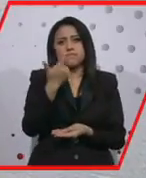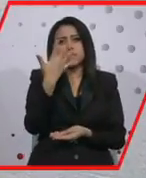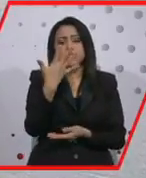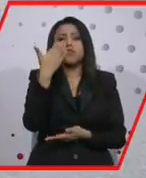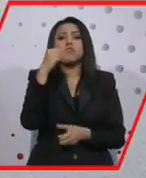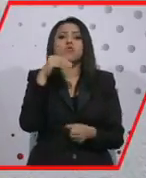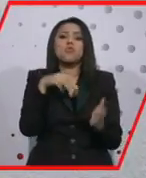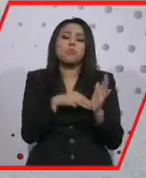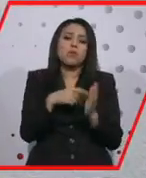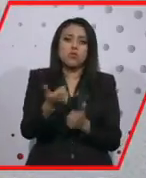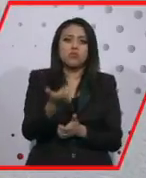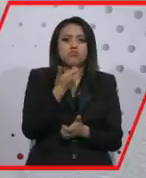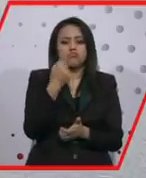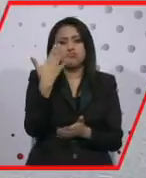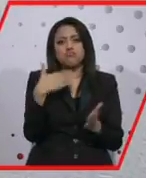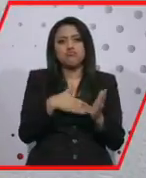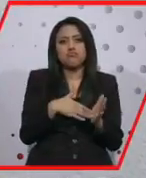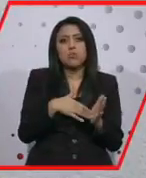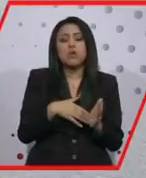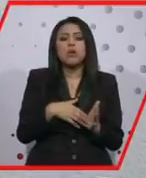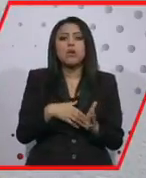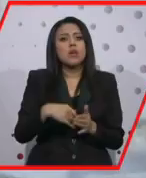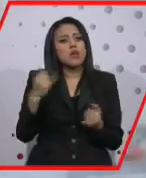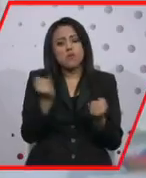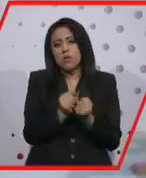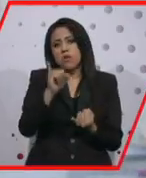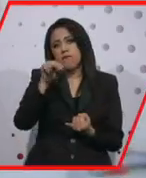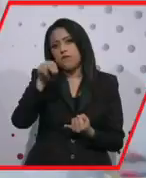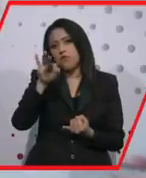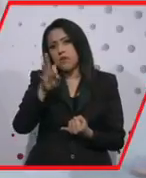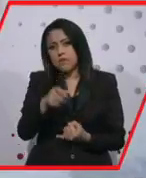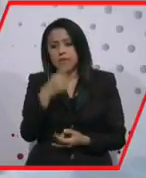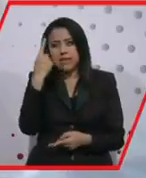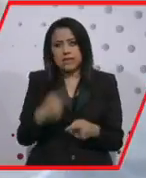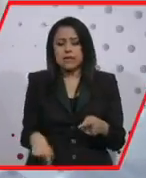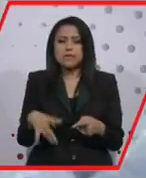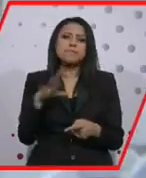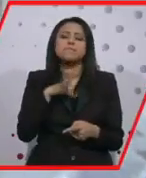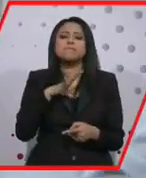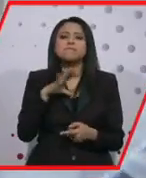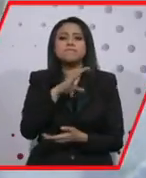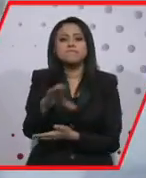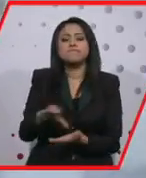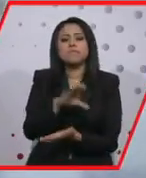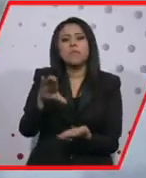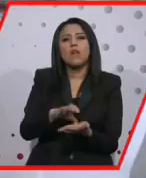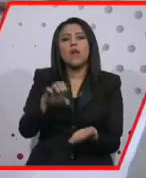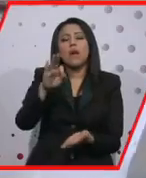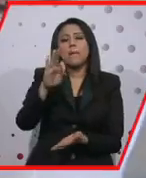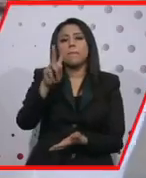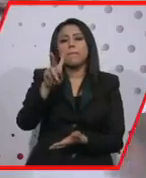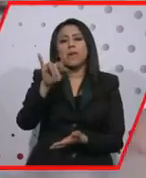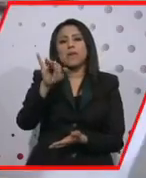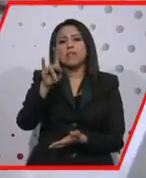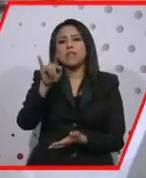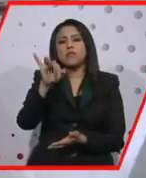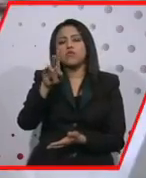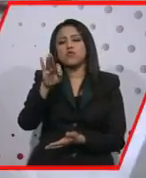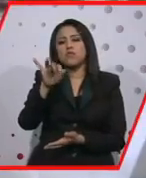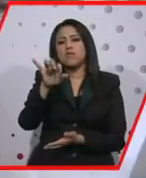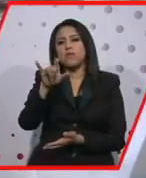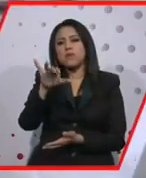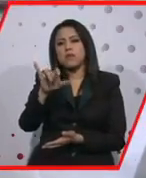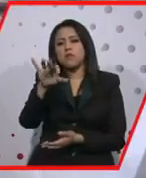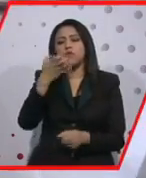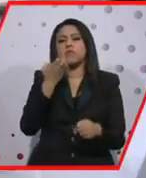mil pesos saltamos están descontando a mí más aparte lo del infonavit la casa está ubicada en la colonia 22 de febrero en villa nicolás romero en el